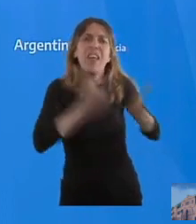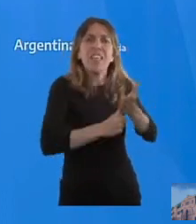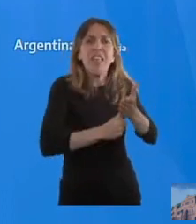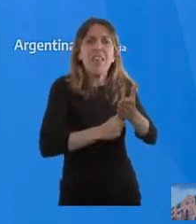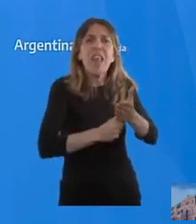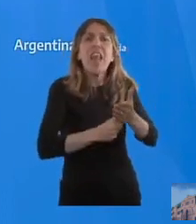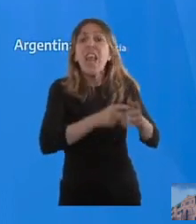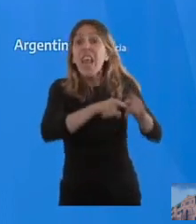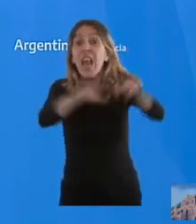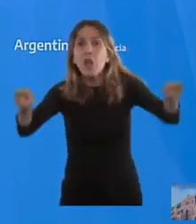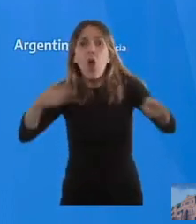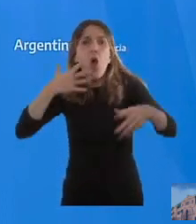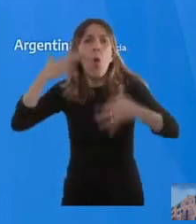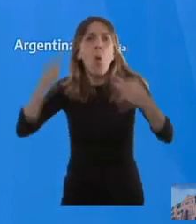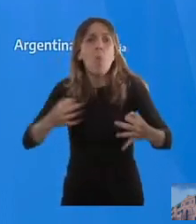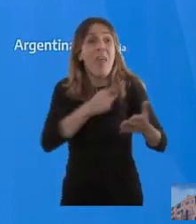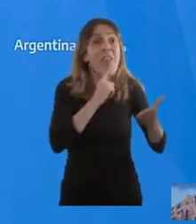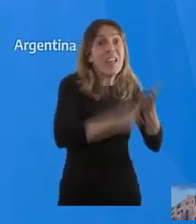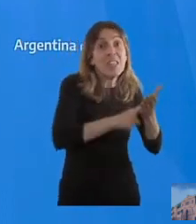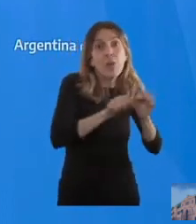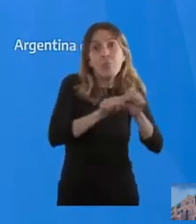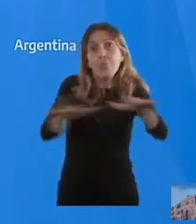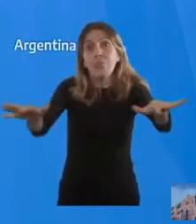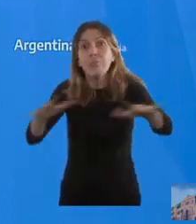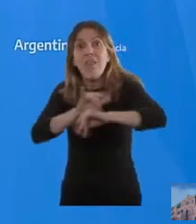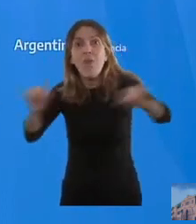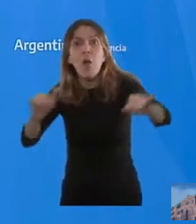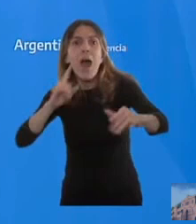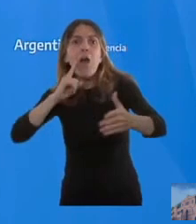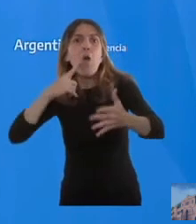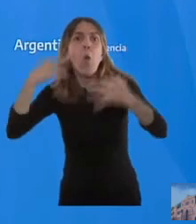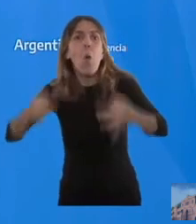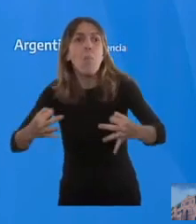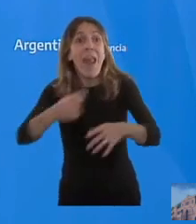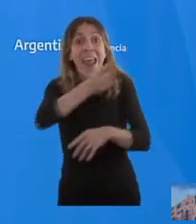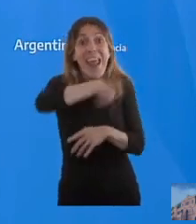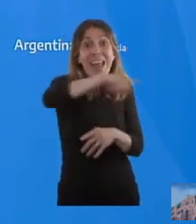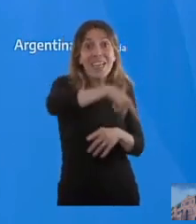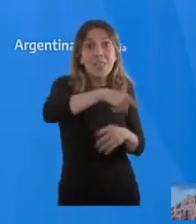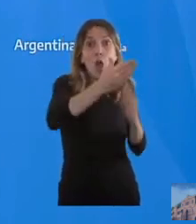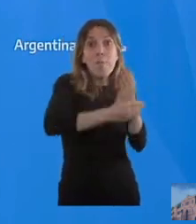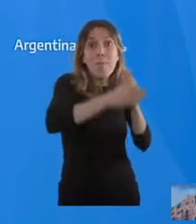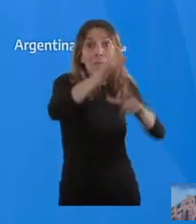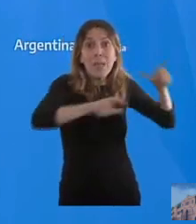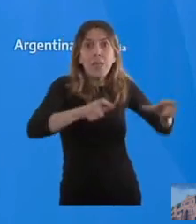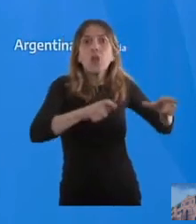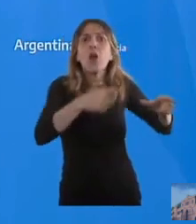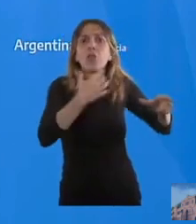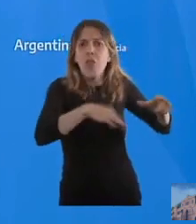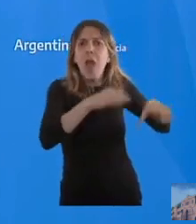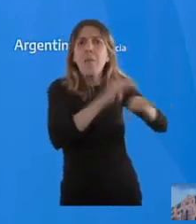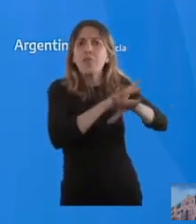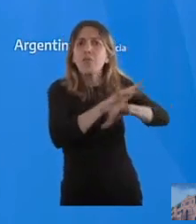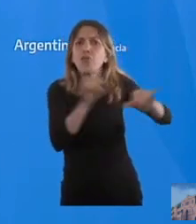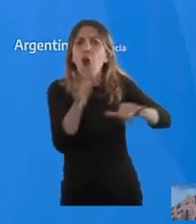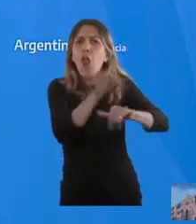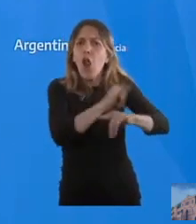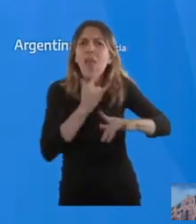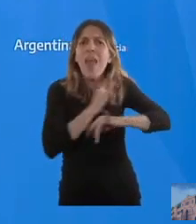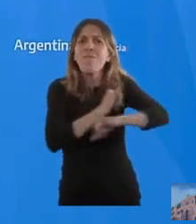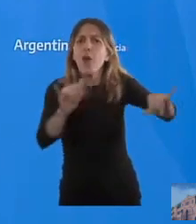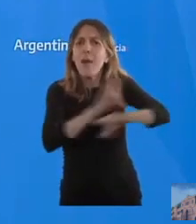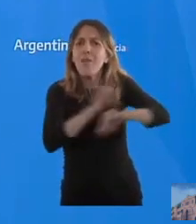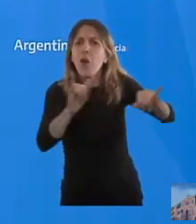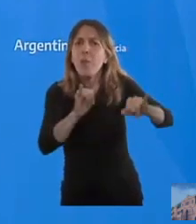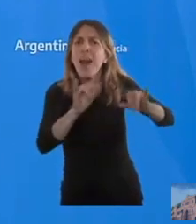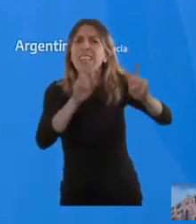las medidas necesarias. Ellos y ellas serán los encargados de mantenerlos informados diariamente sobre las